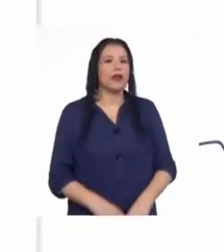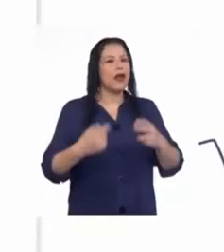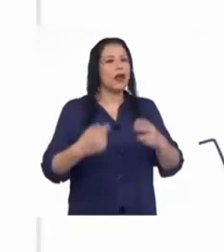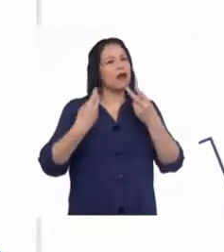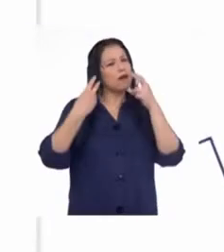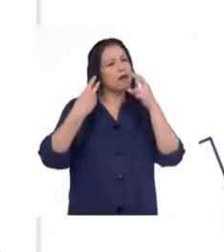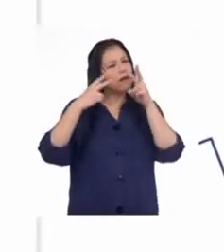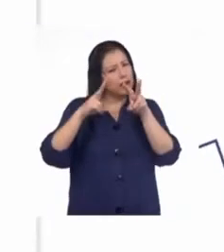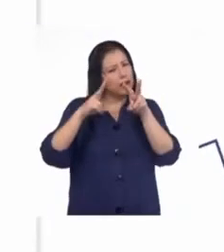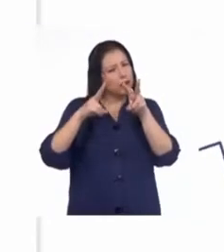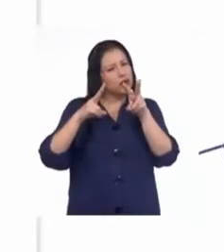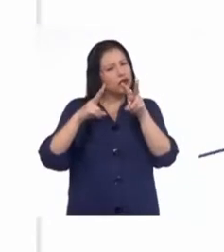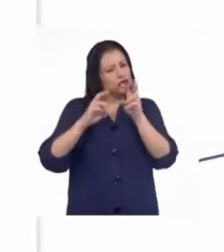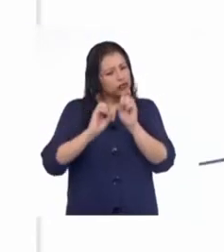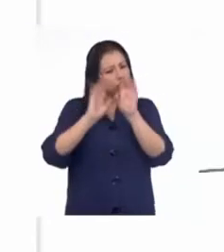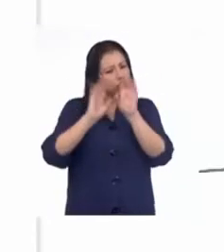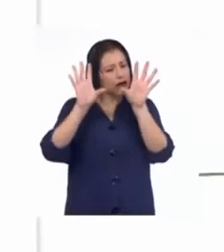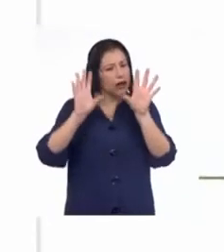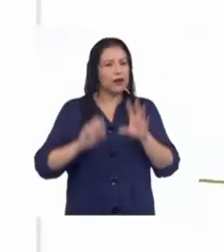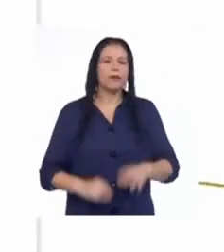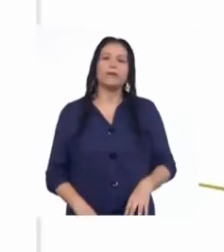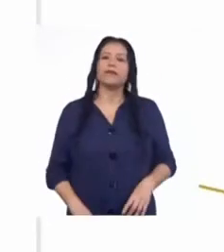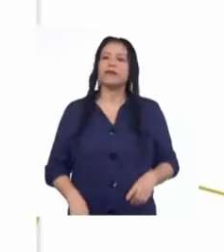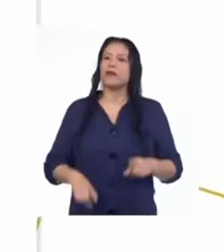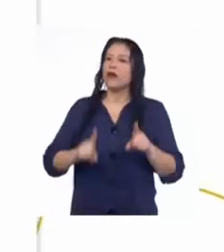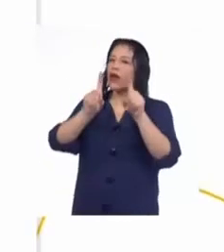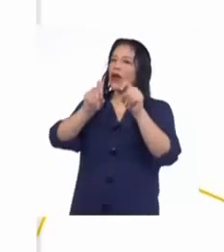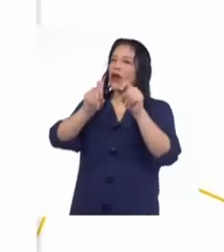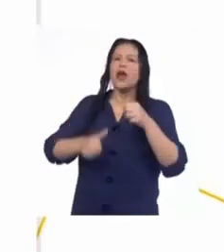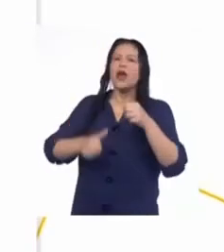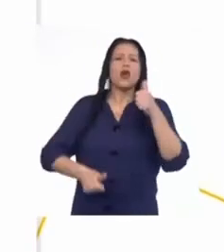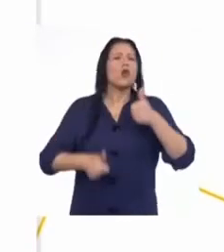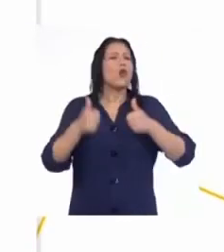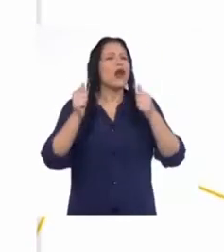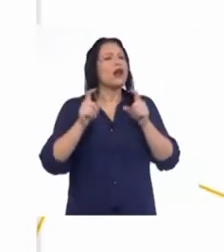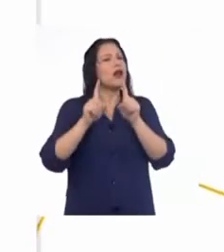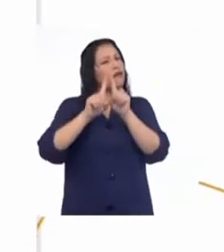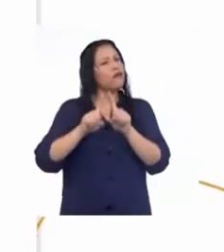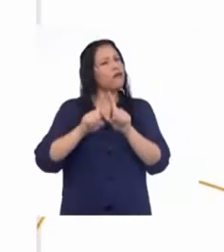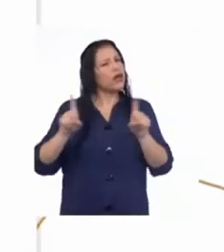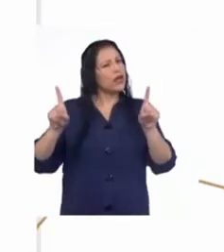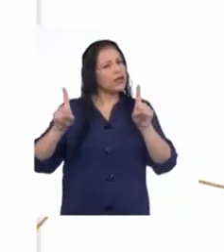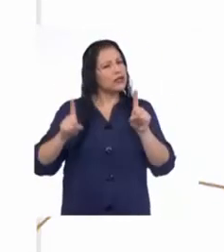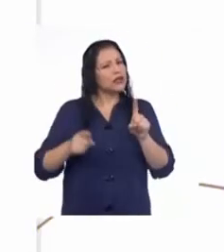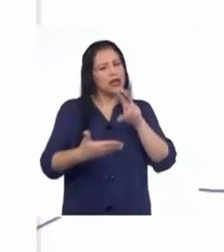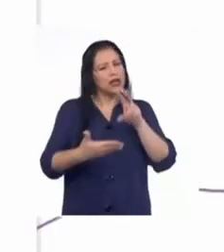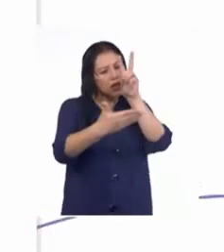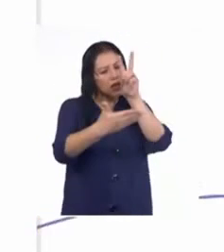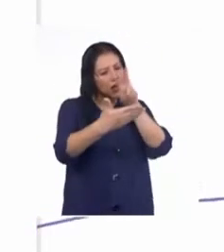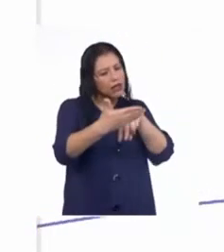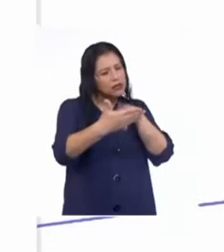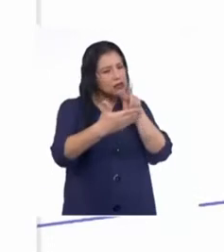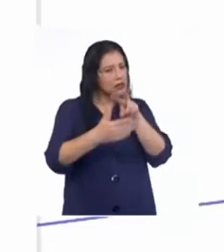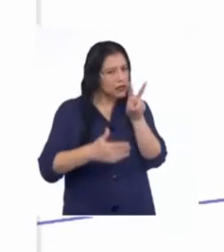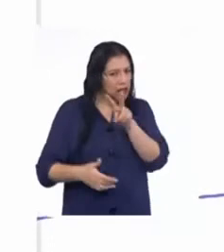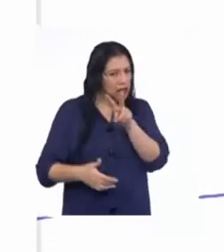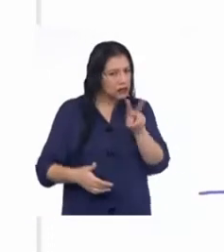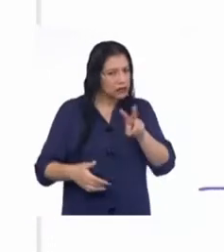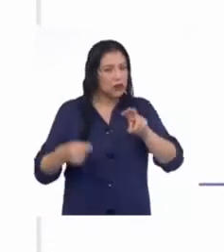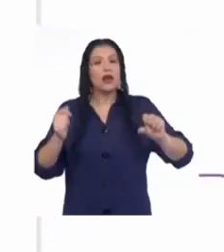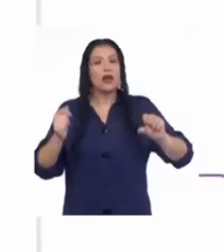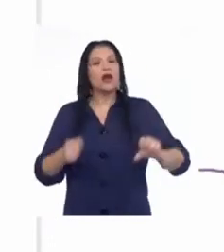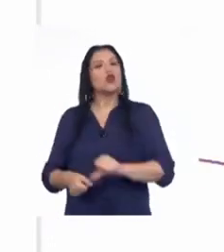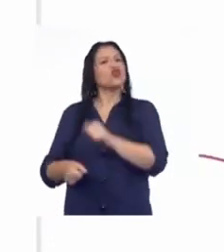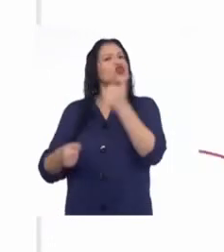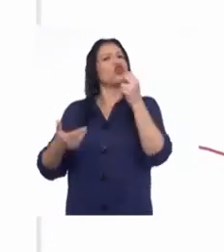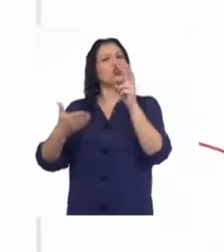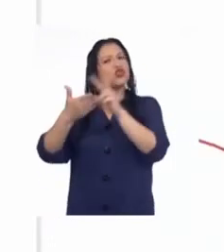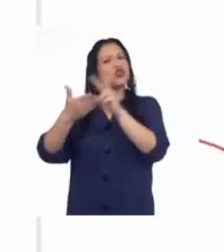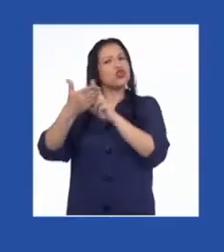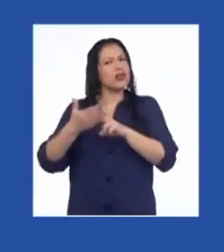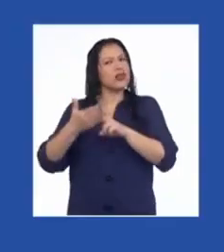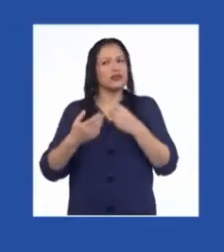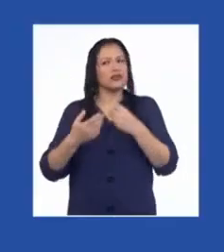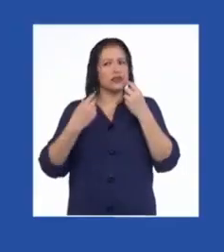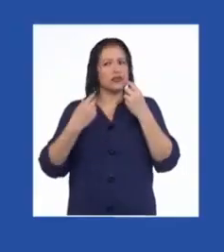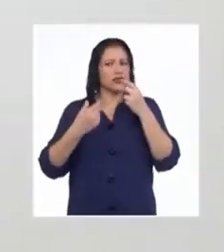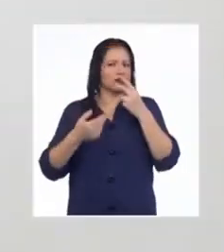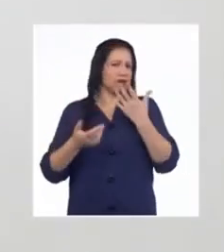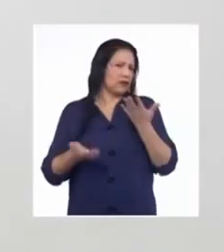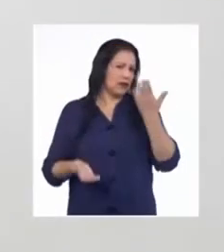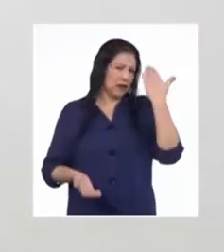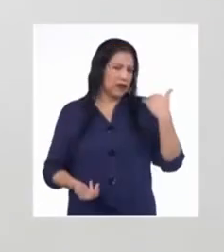observamos claramente. ¿Y cuál es la diferencia entre este texto y los textos que vimos